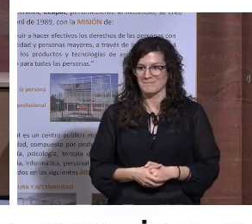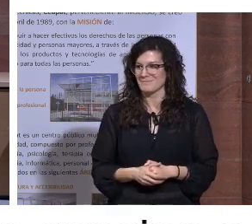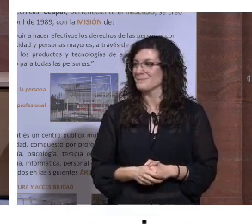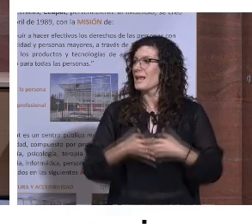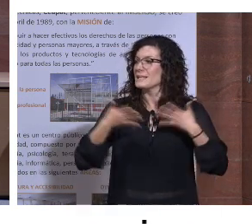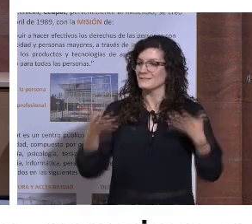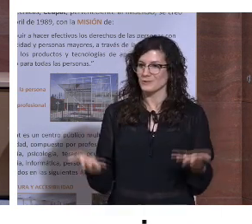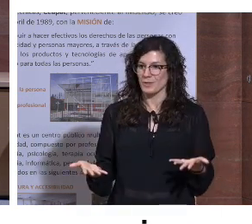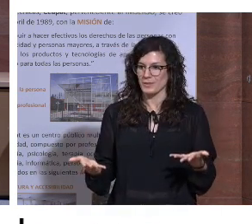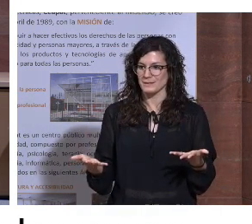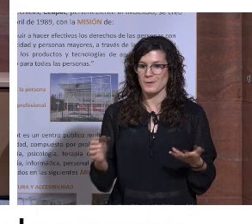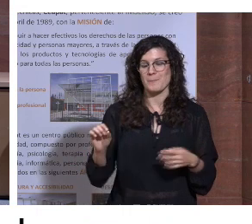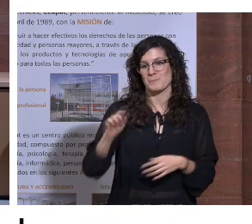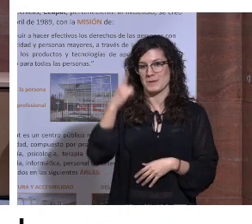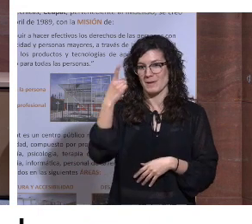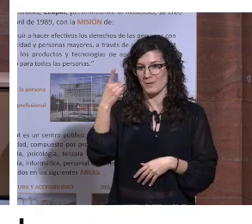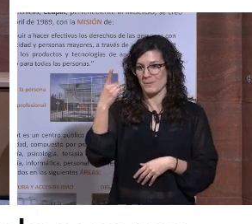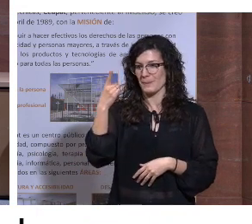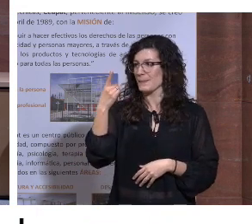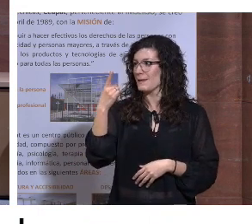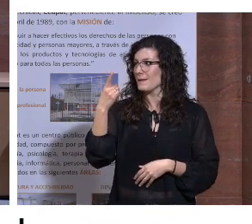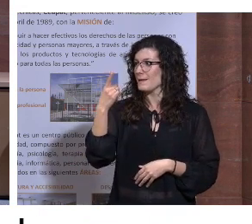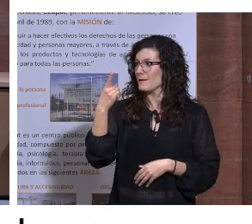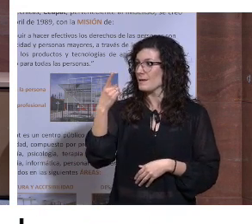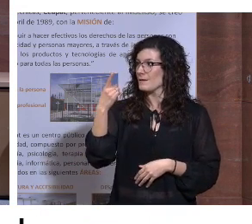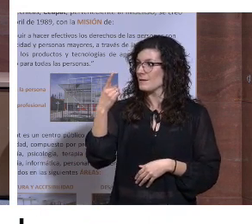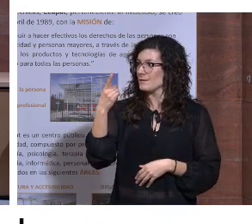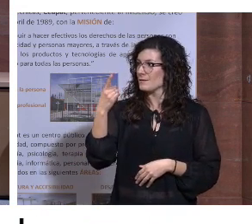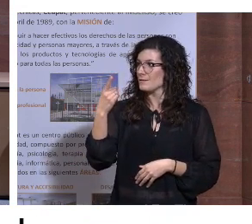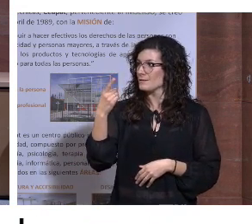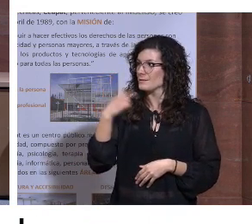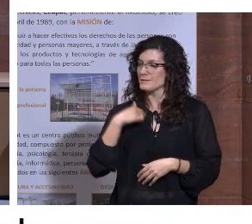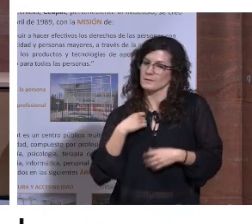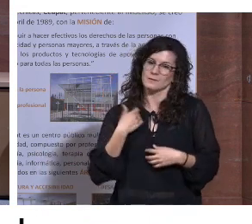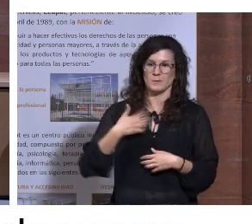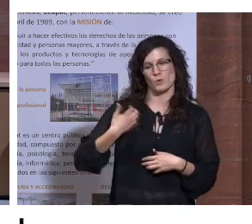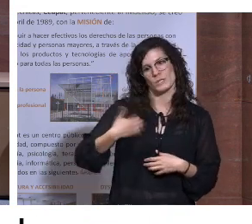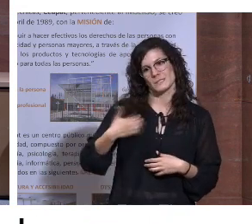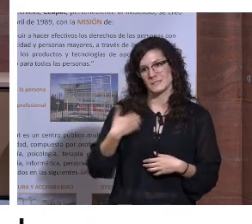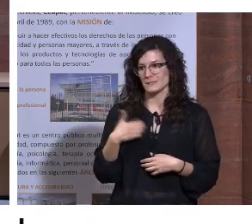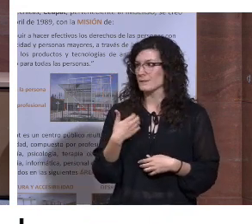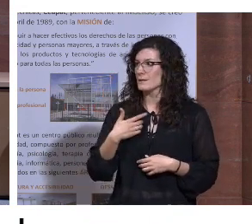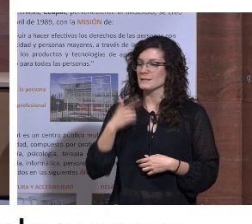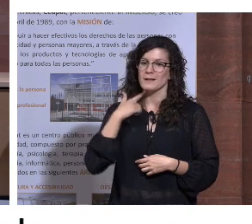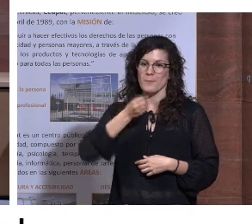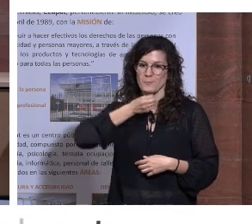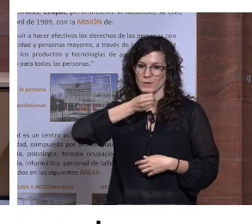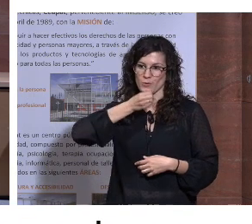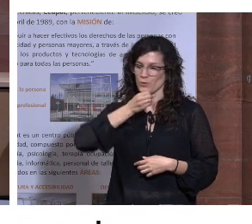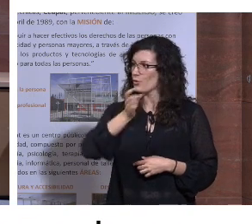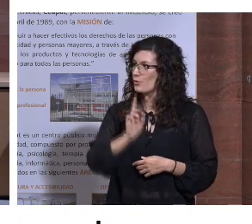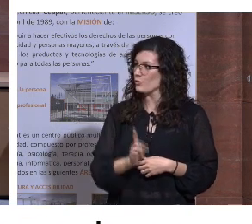Entonces, en primer lugar, bueno, es que tengo algo aquí que me molesta, no es el micrófono, debe ser